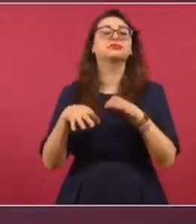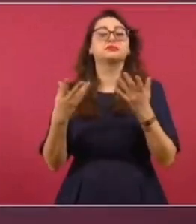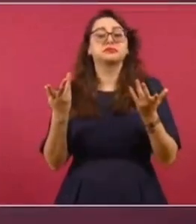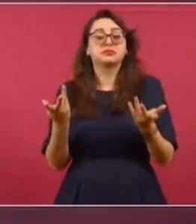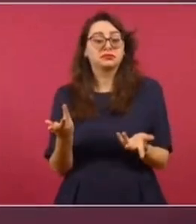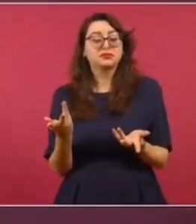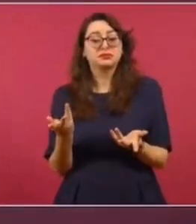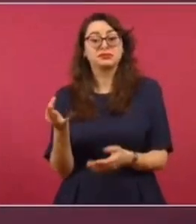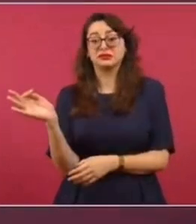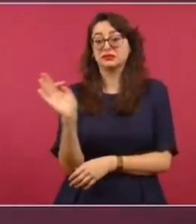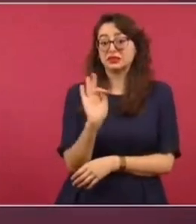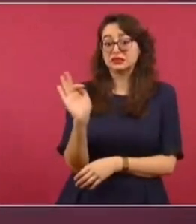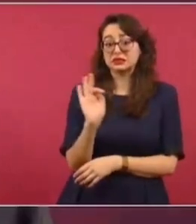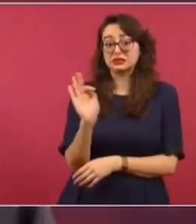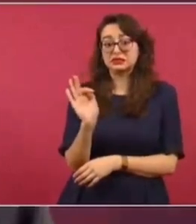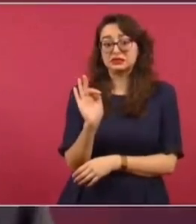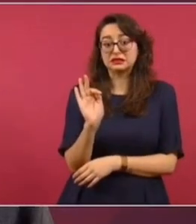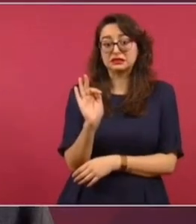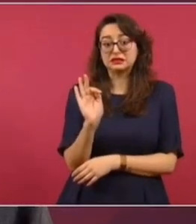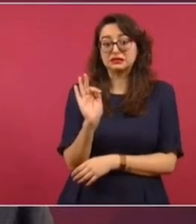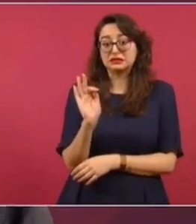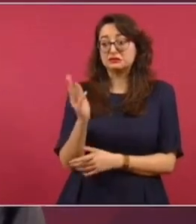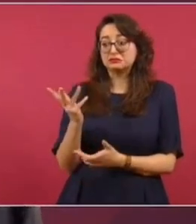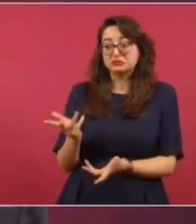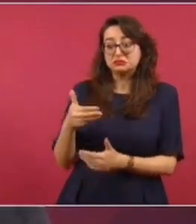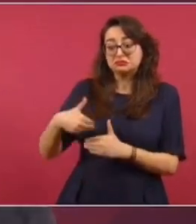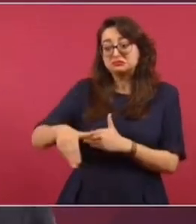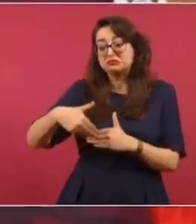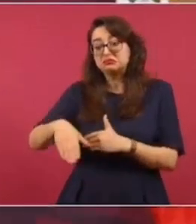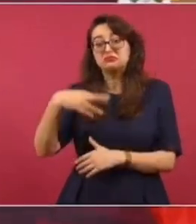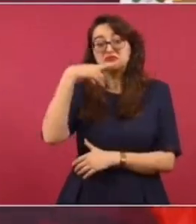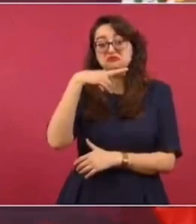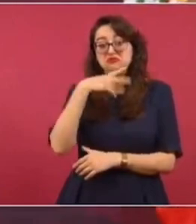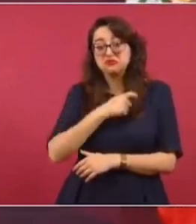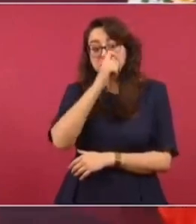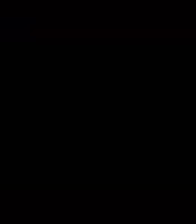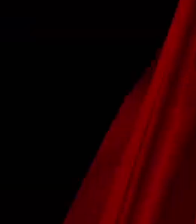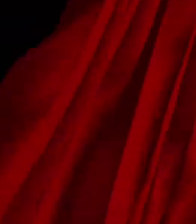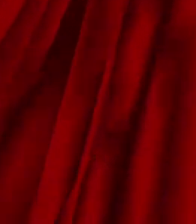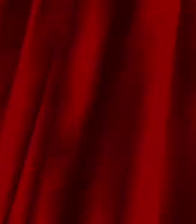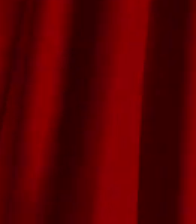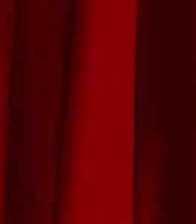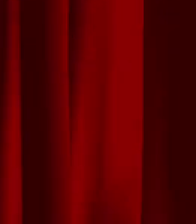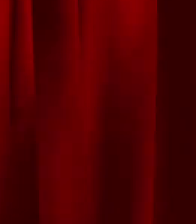en cuanto ya tenga un diagnóstico positivo, se reincorporará a las actividades cotidianas.